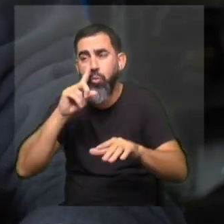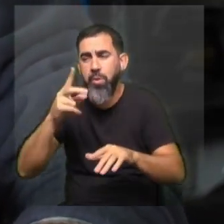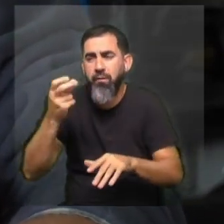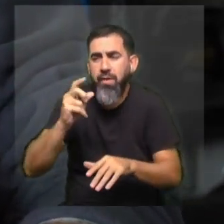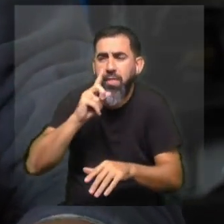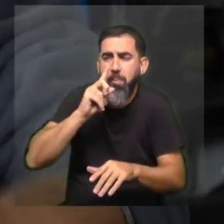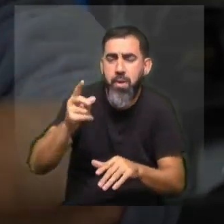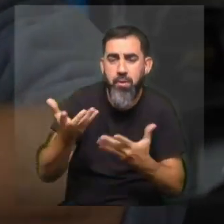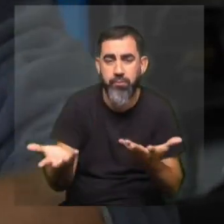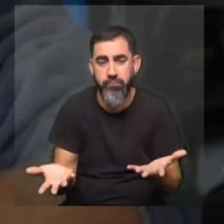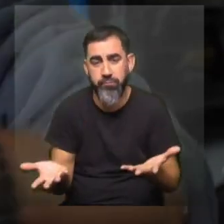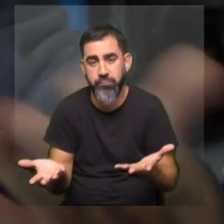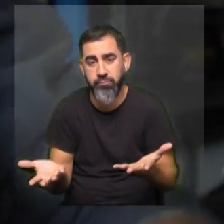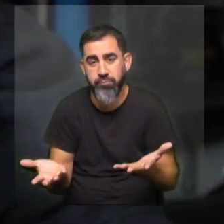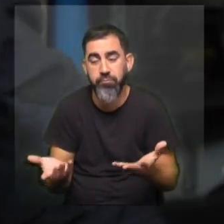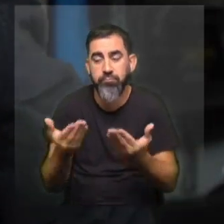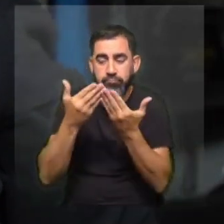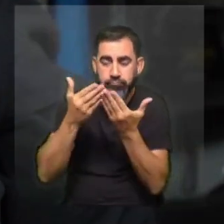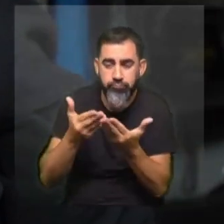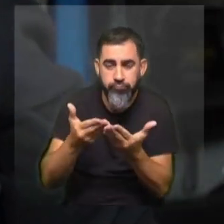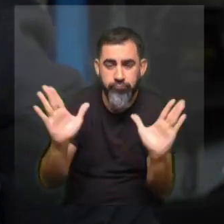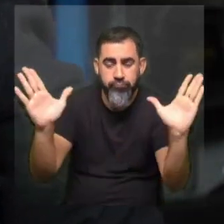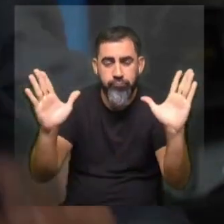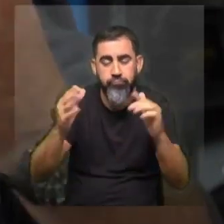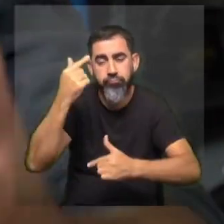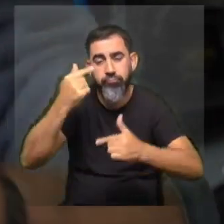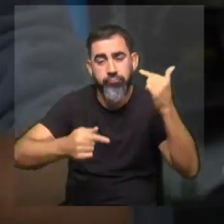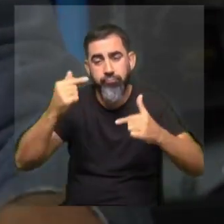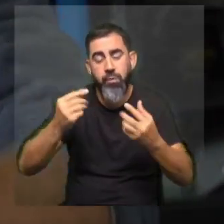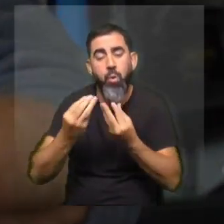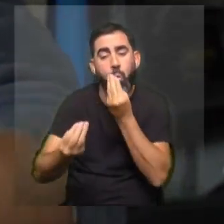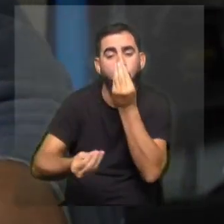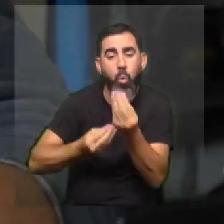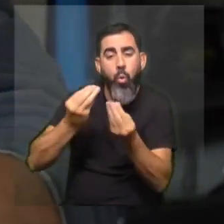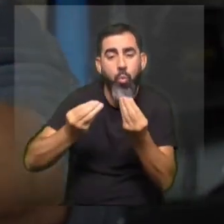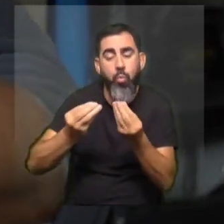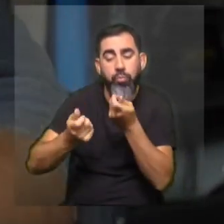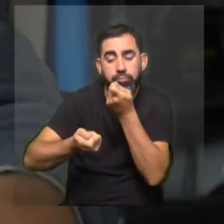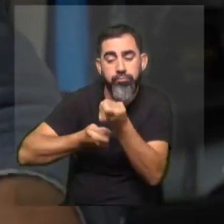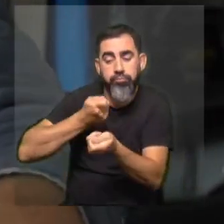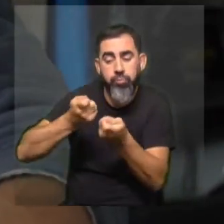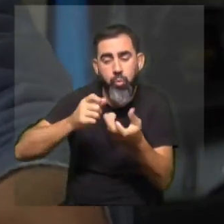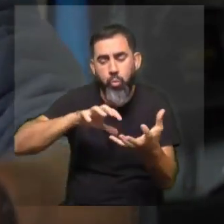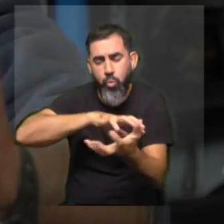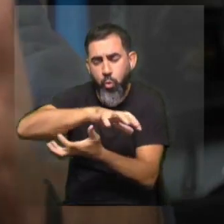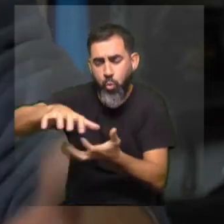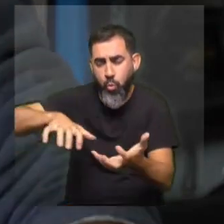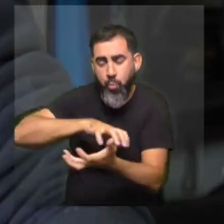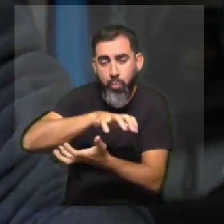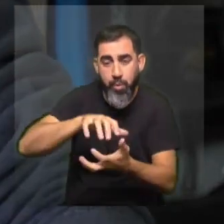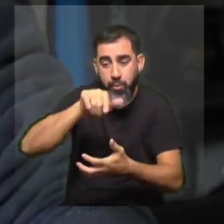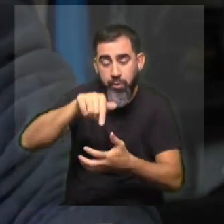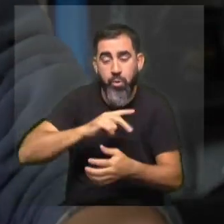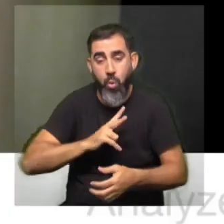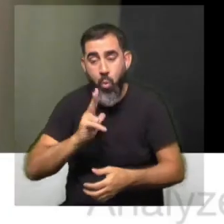genes. Entonces, todo eso abrió una cantidad de campos enormes, como cómo se logra construir algo tan complejo como es un